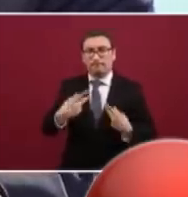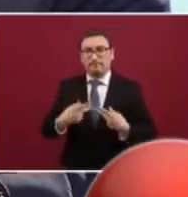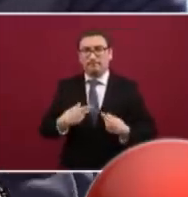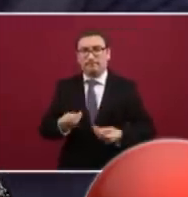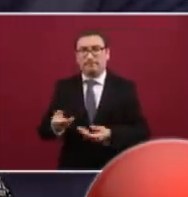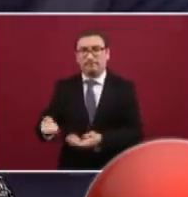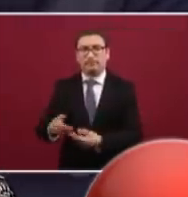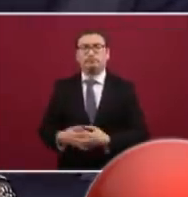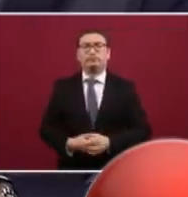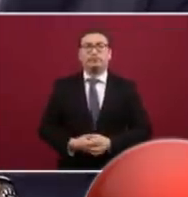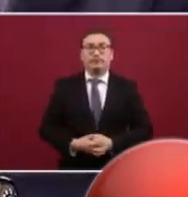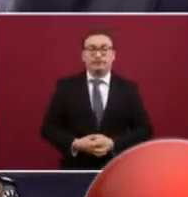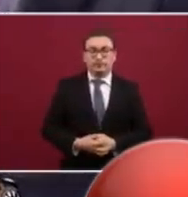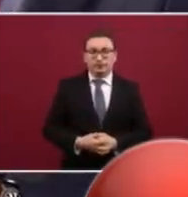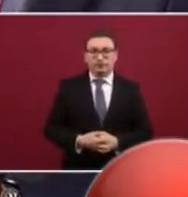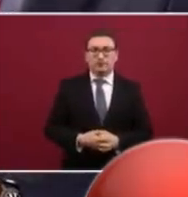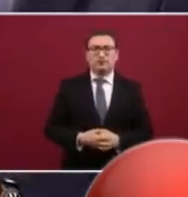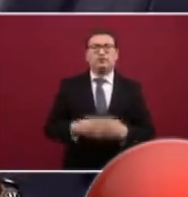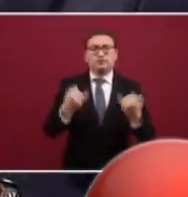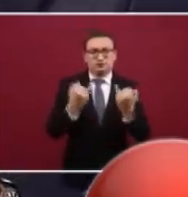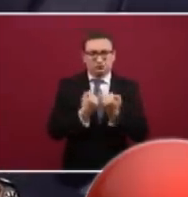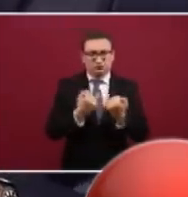aplica una política exterior